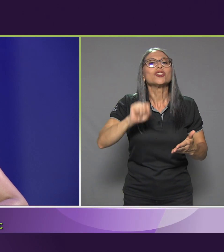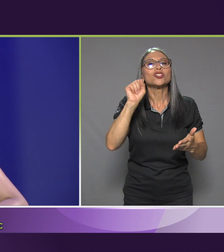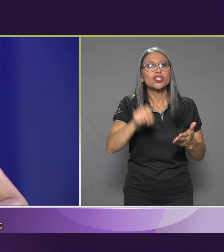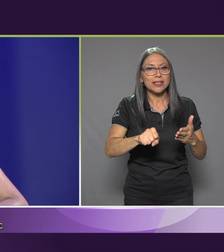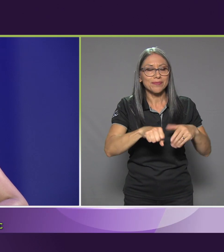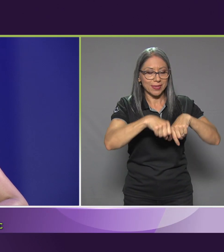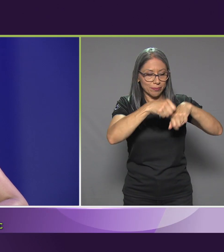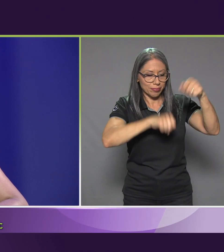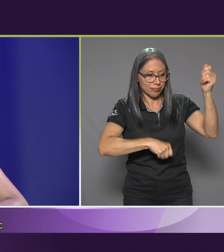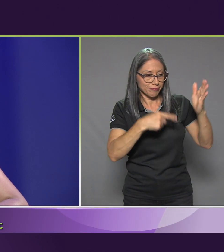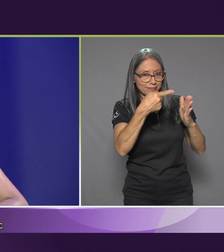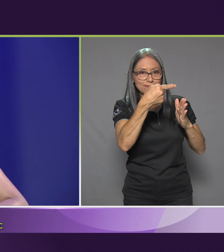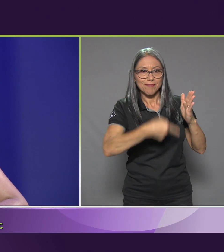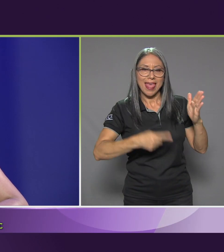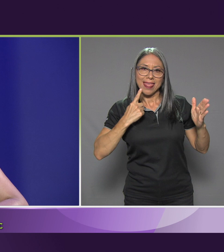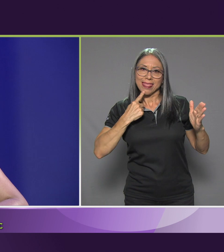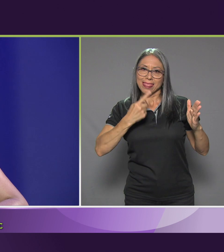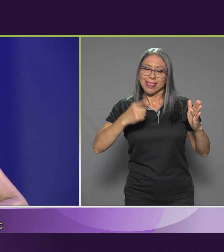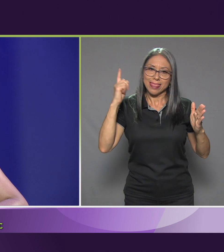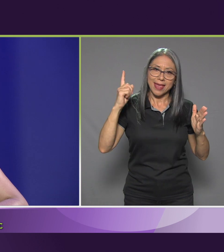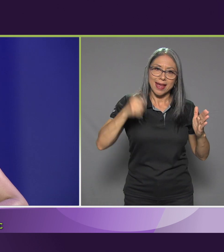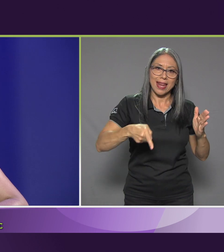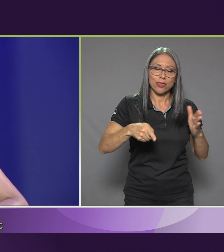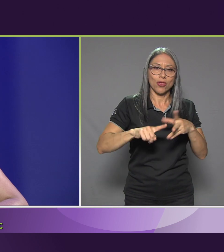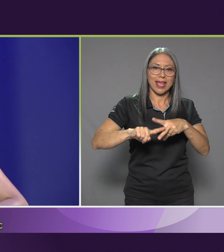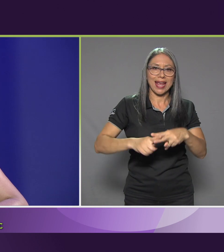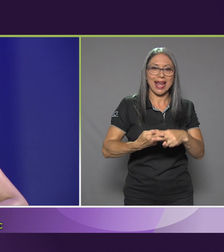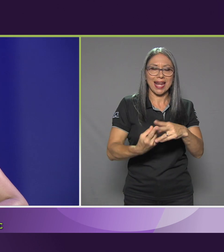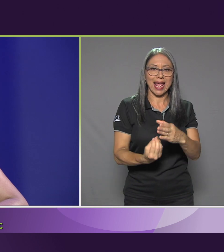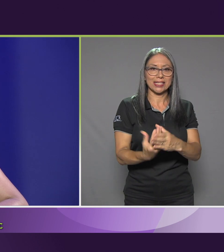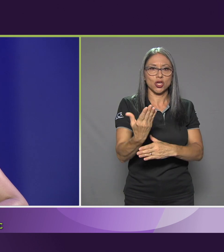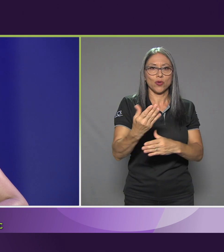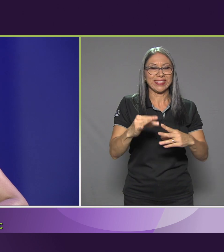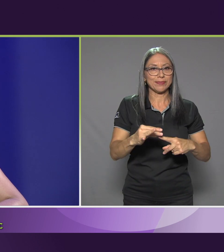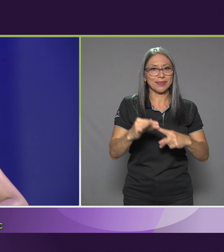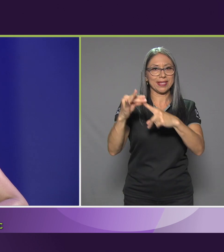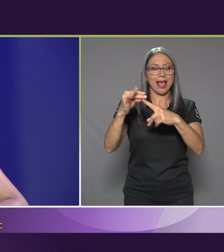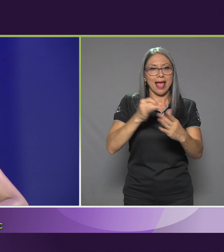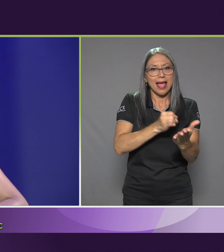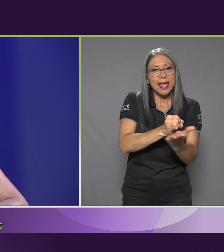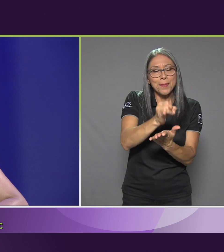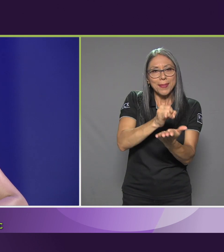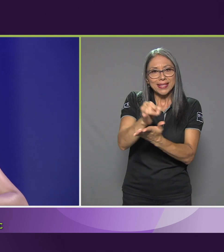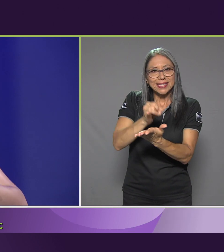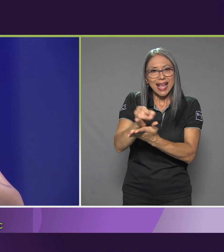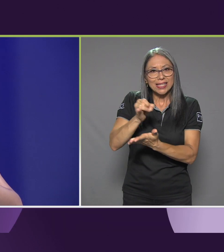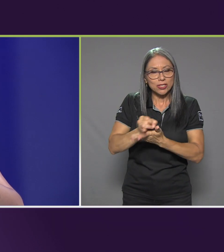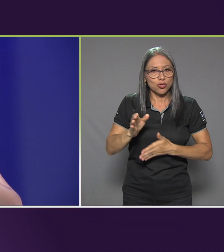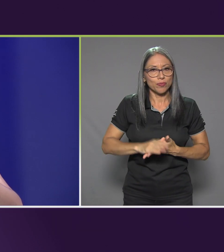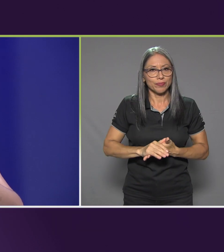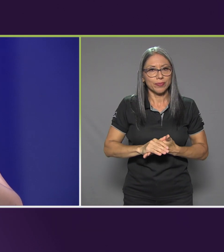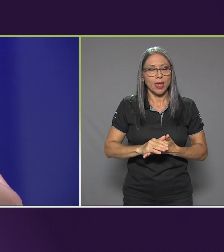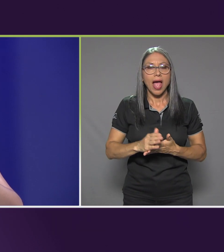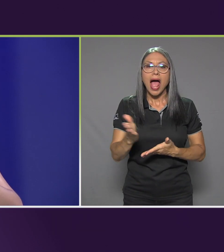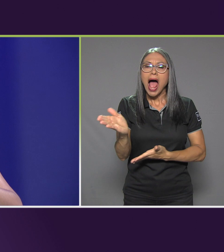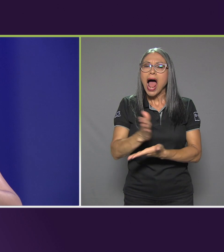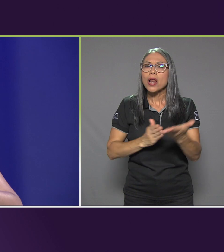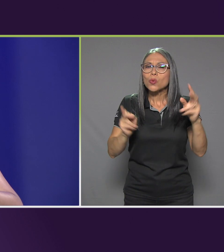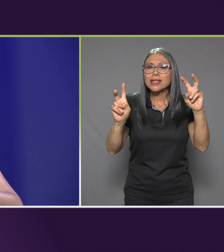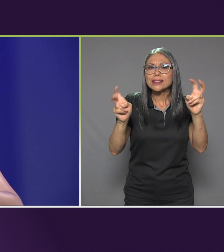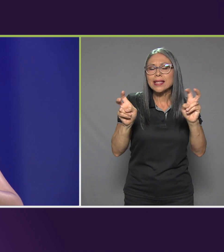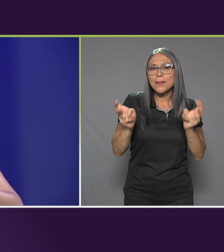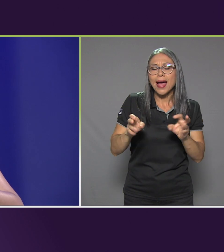estipulados en el decreto de creación, ¿verdad? Más que todo en la parte de investigación, ¿verdad? Algunas temáticas que